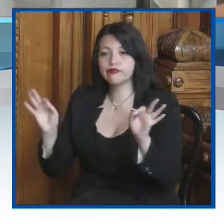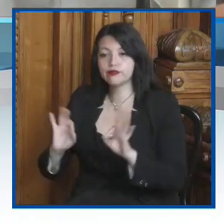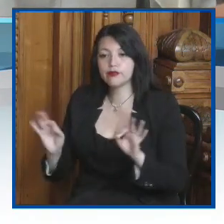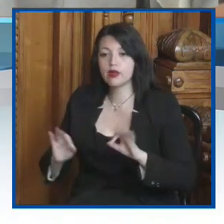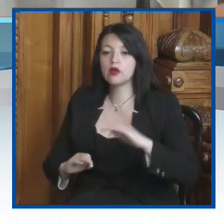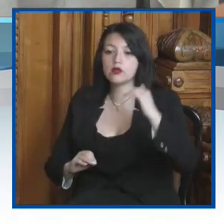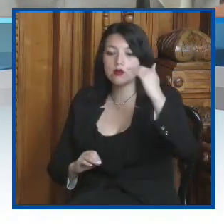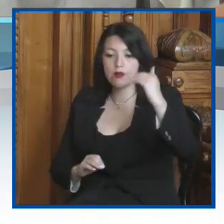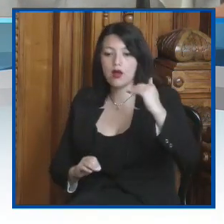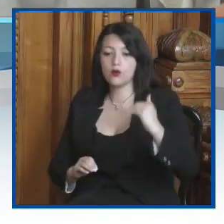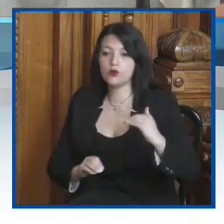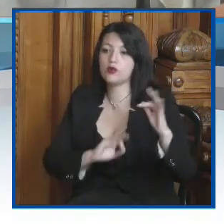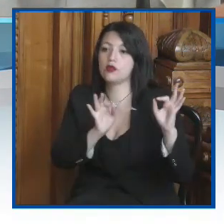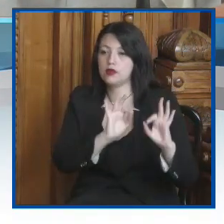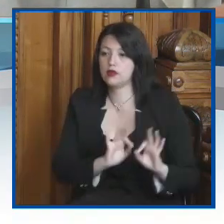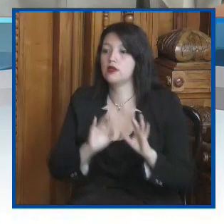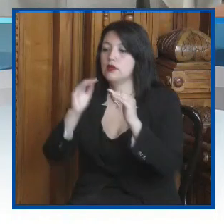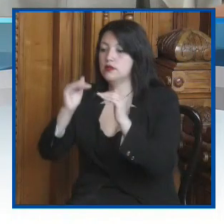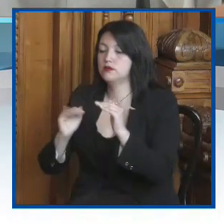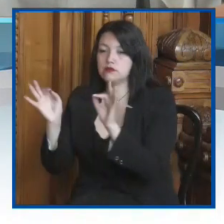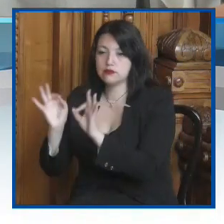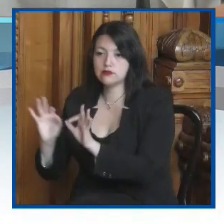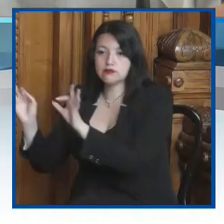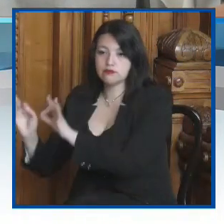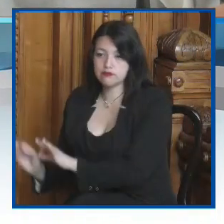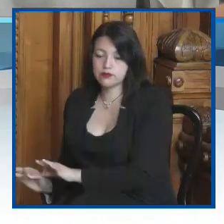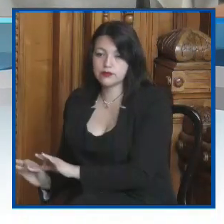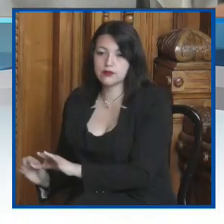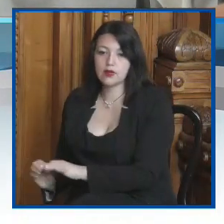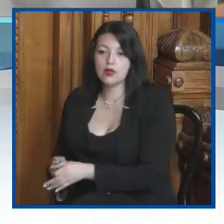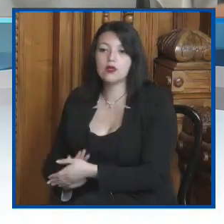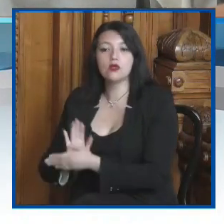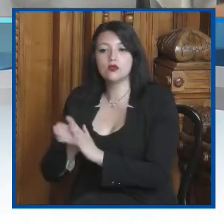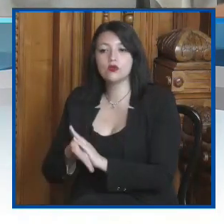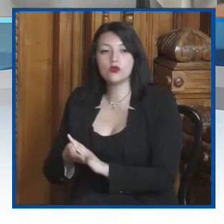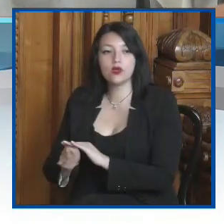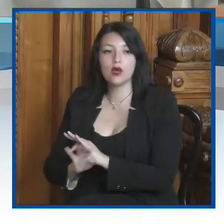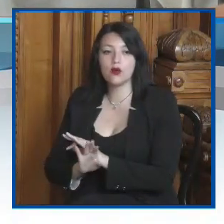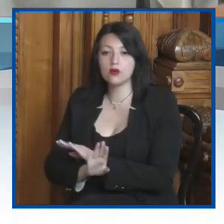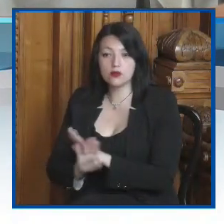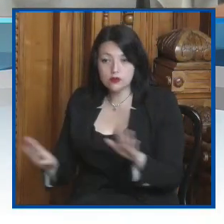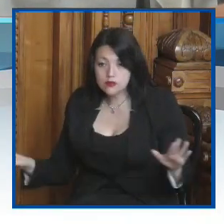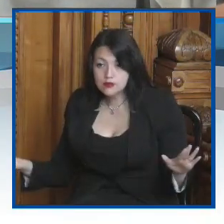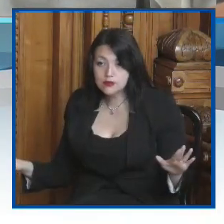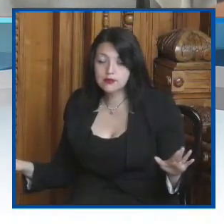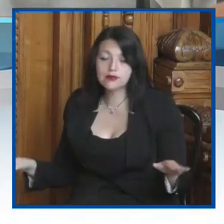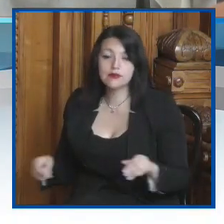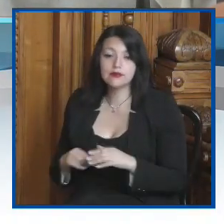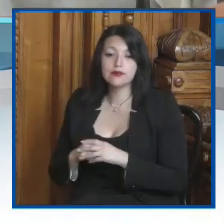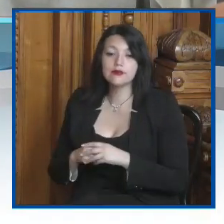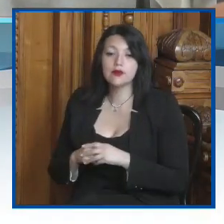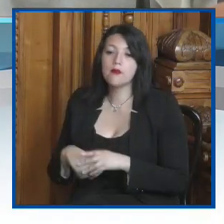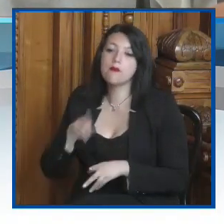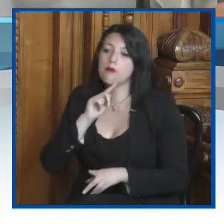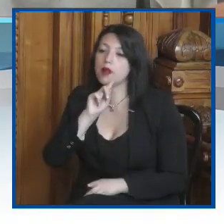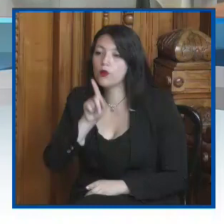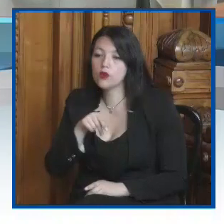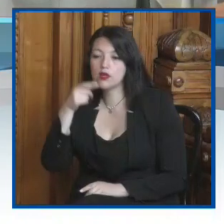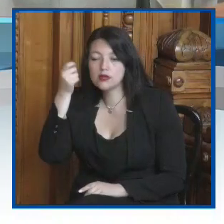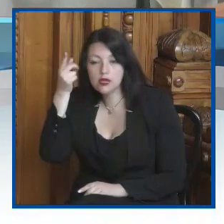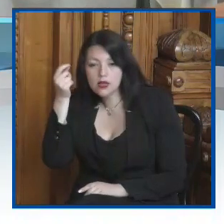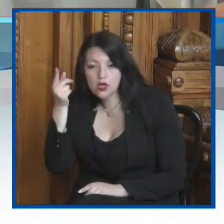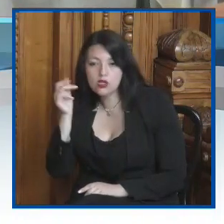cada pauta de conducta que tiene que hacer, es una vez que yo se lo expliqué, más allá de que le pregunto si lo entendió